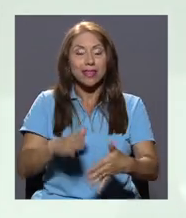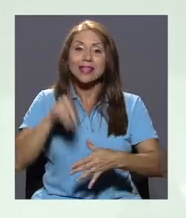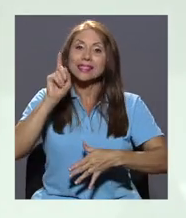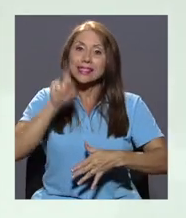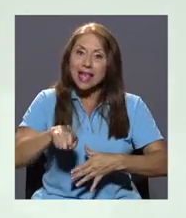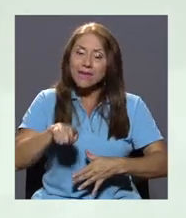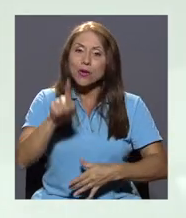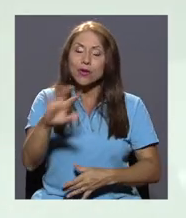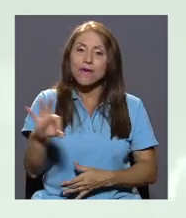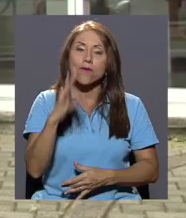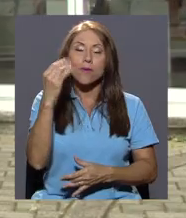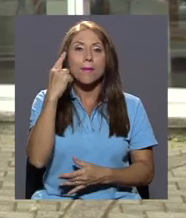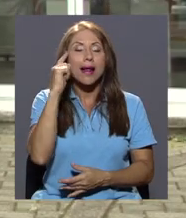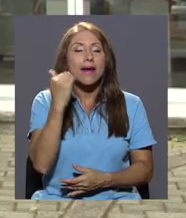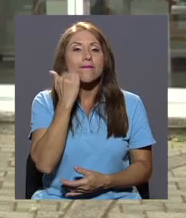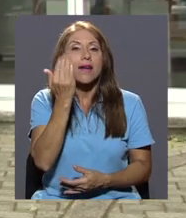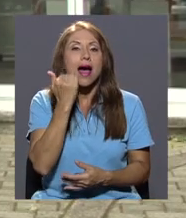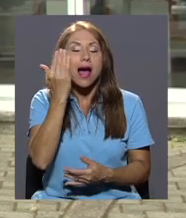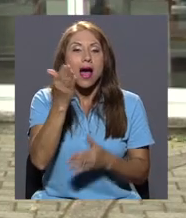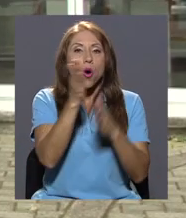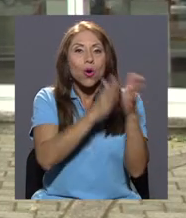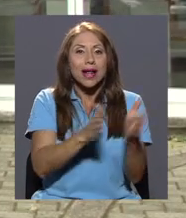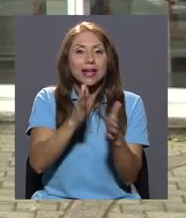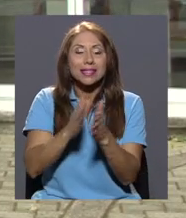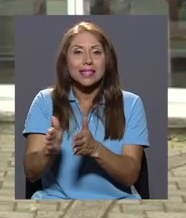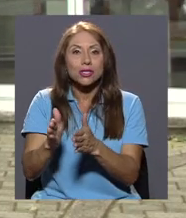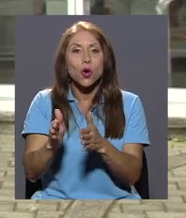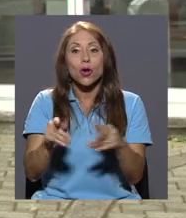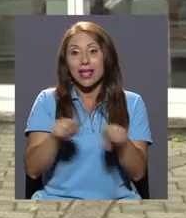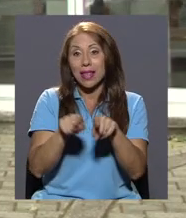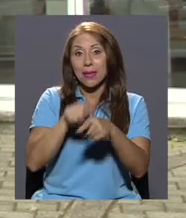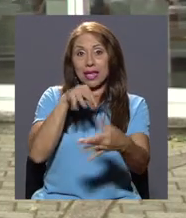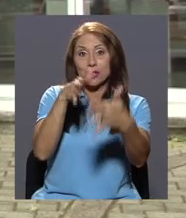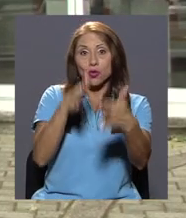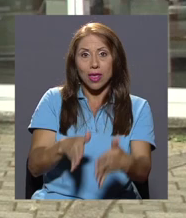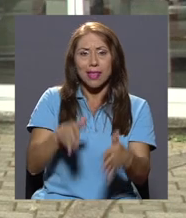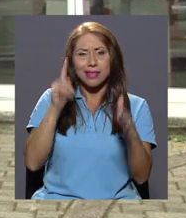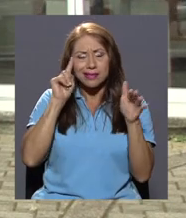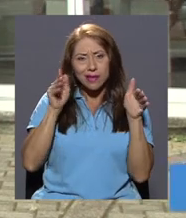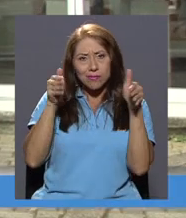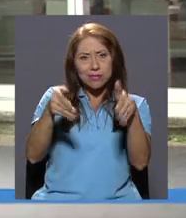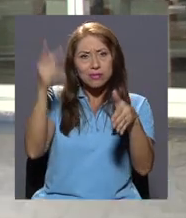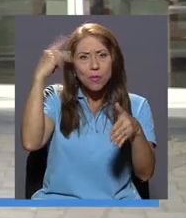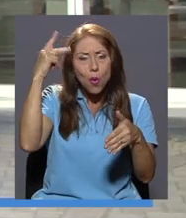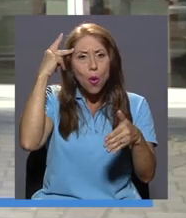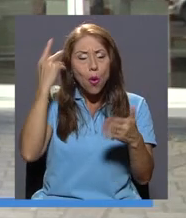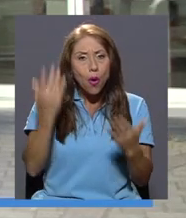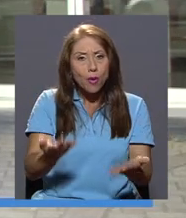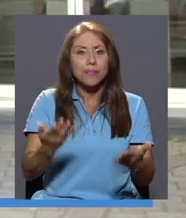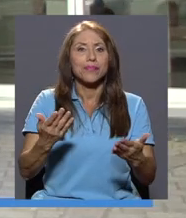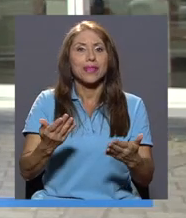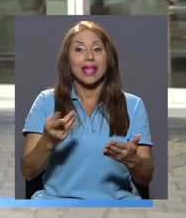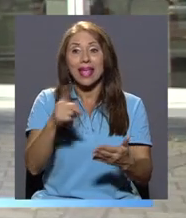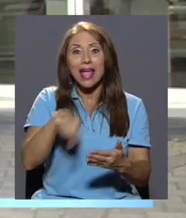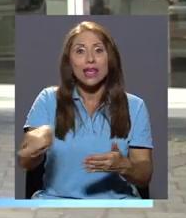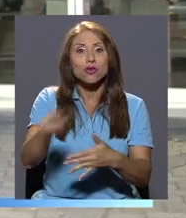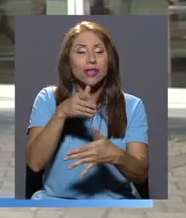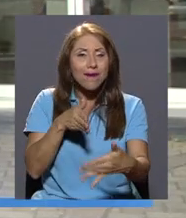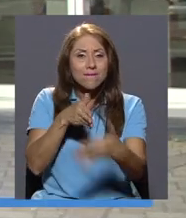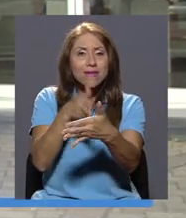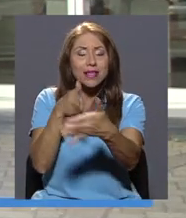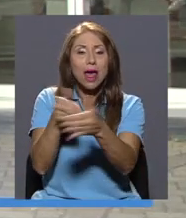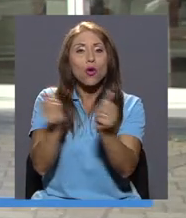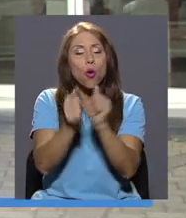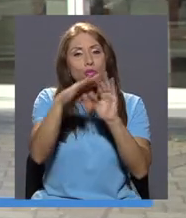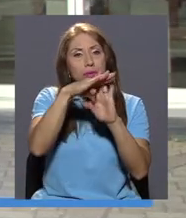para facilitar la organización y la politización del estudiantado que se ha visto, digamos, afectado por una